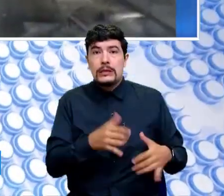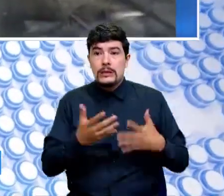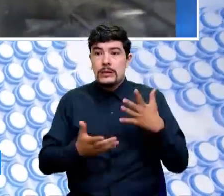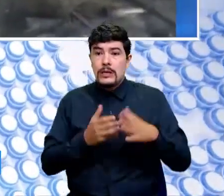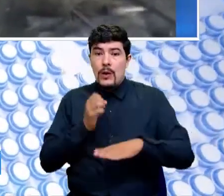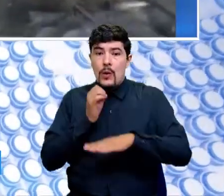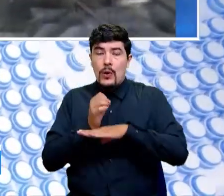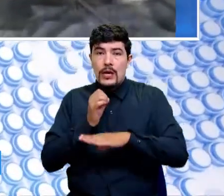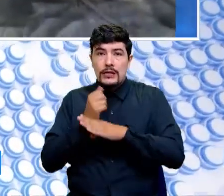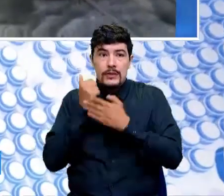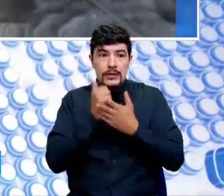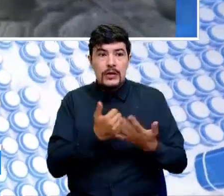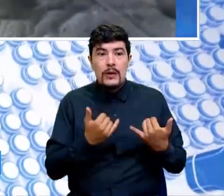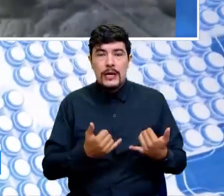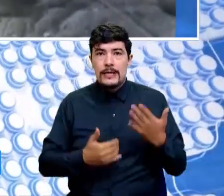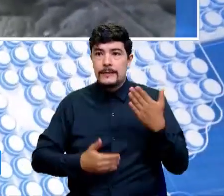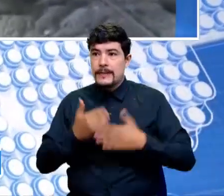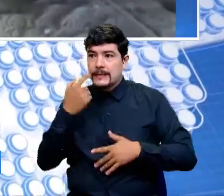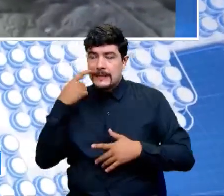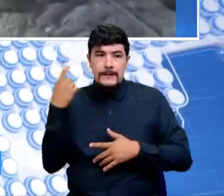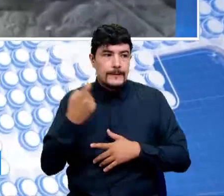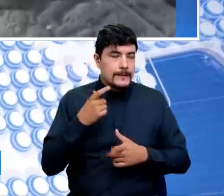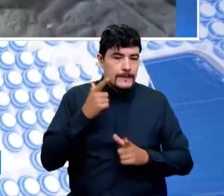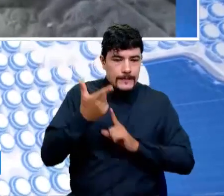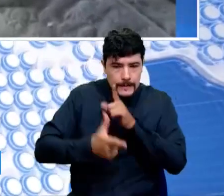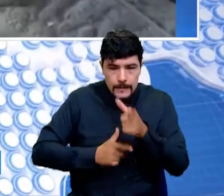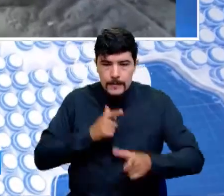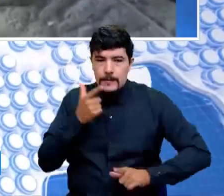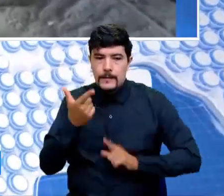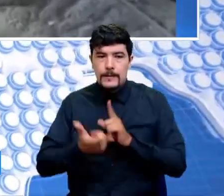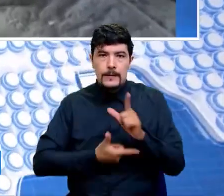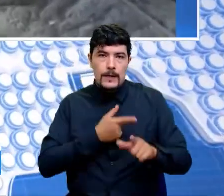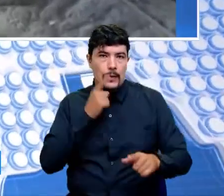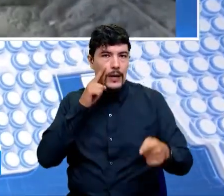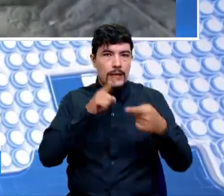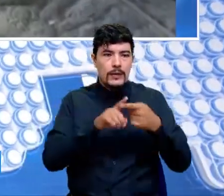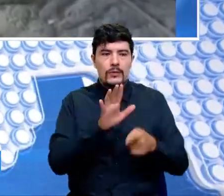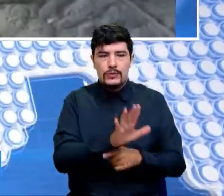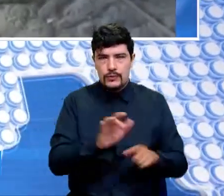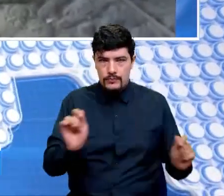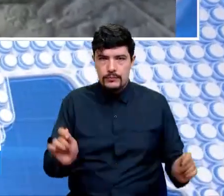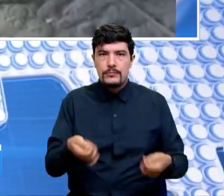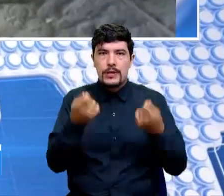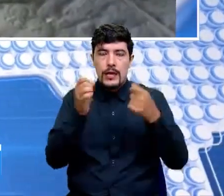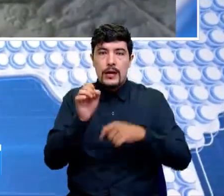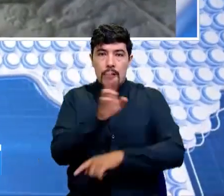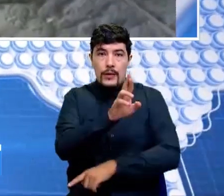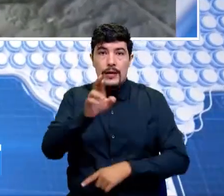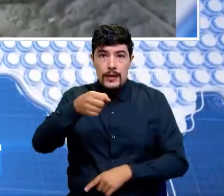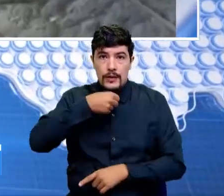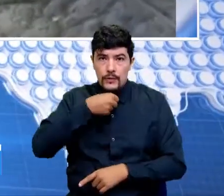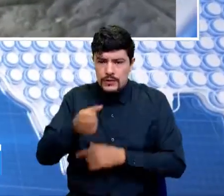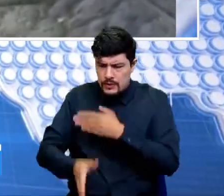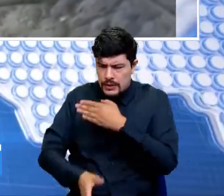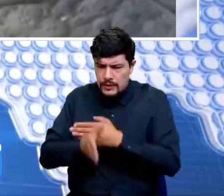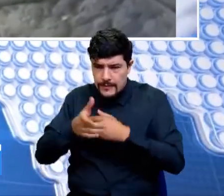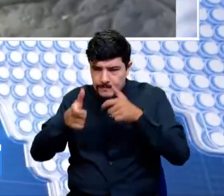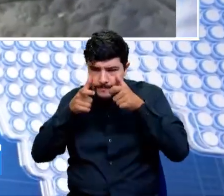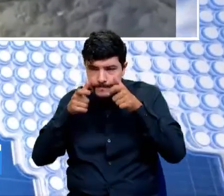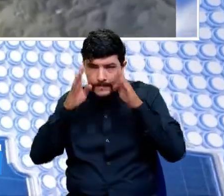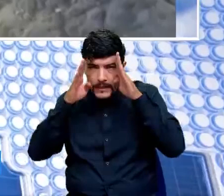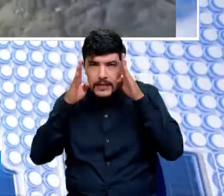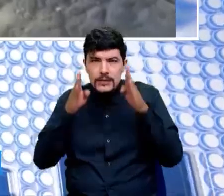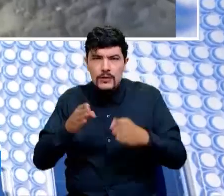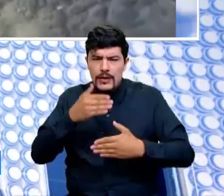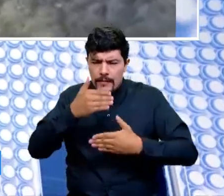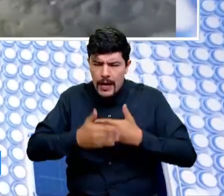de socorro se encuentran realizando todos los esfuerzos para sacarlos con vida. Oriente Noticias continúa al pie de esta situación para contarles a ustedes minuto